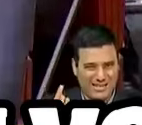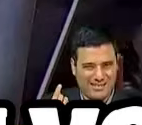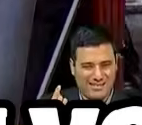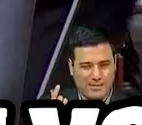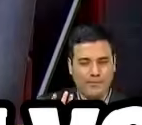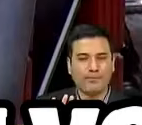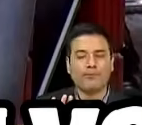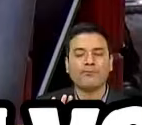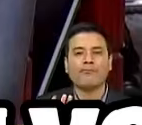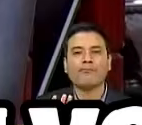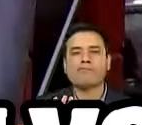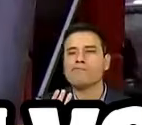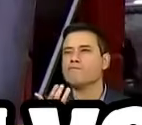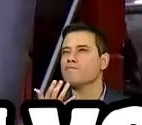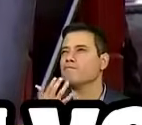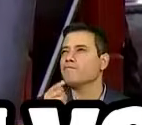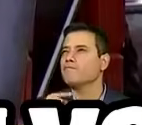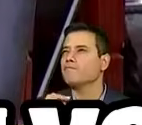caso